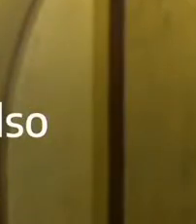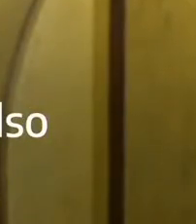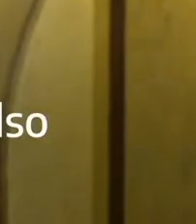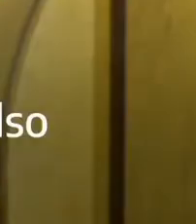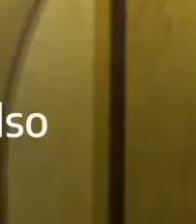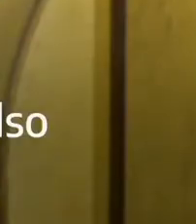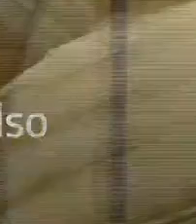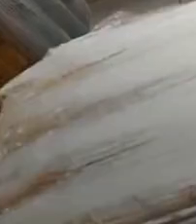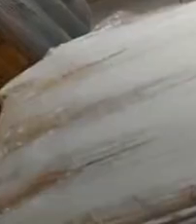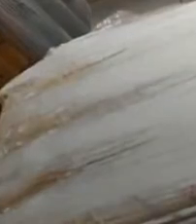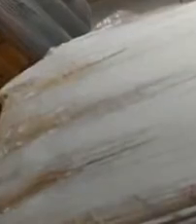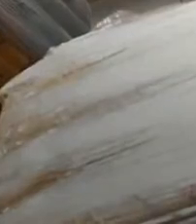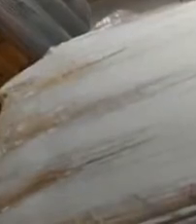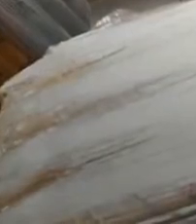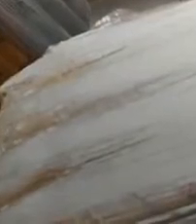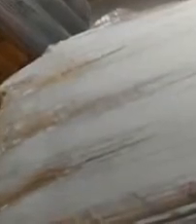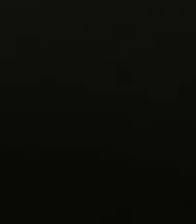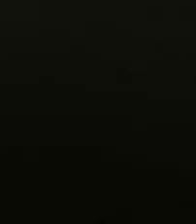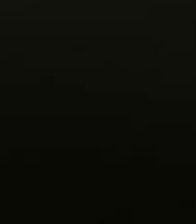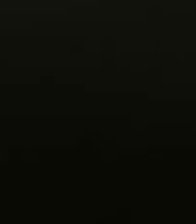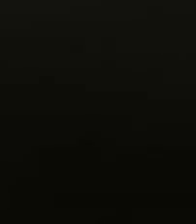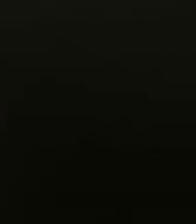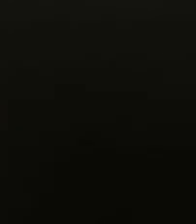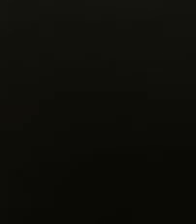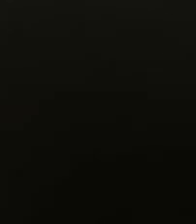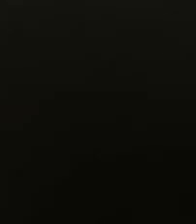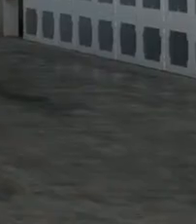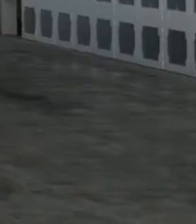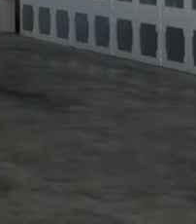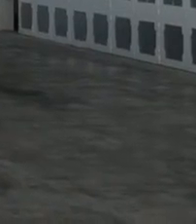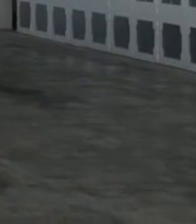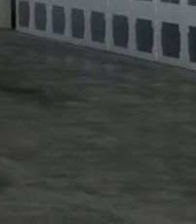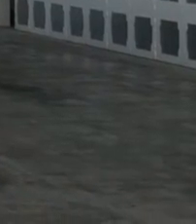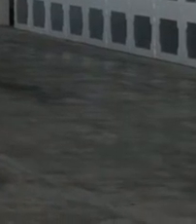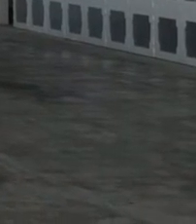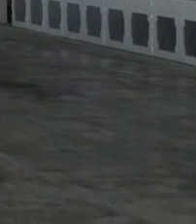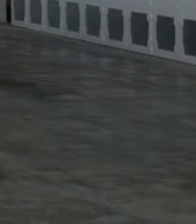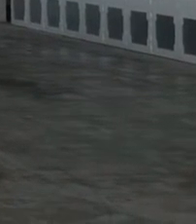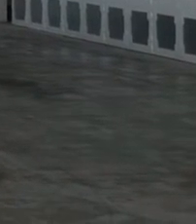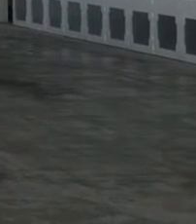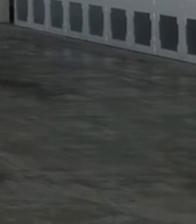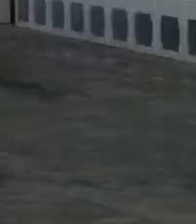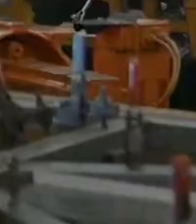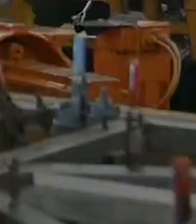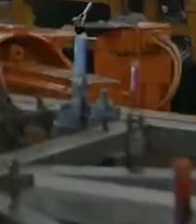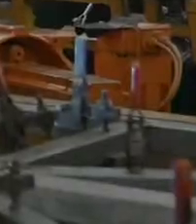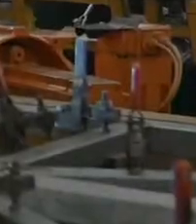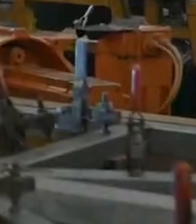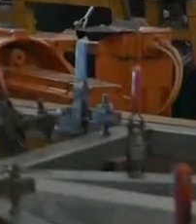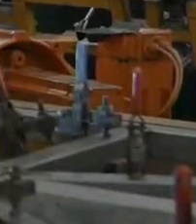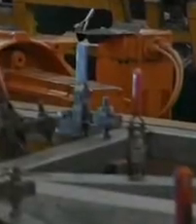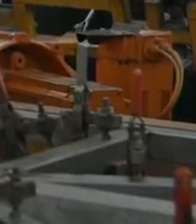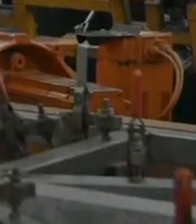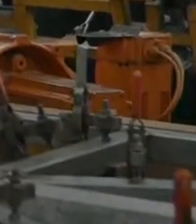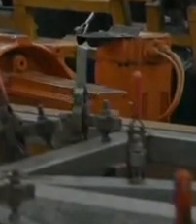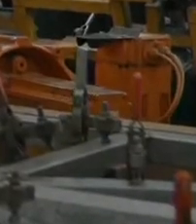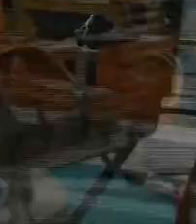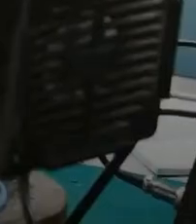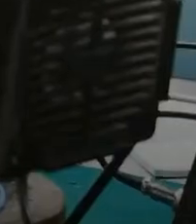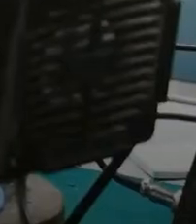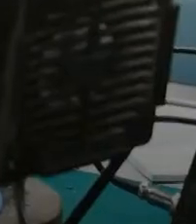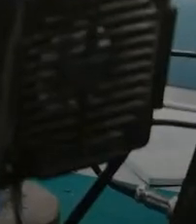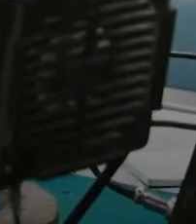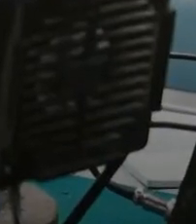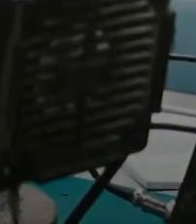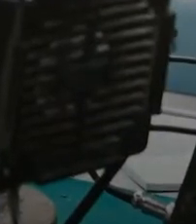industrialización del país, a diversificar la matriz productiva interna, a la promoción de exportaciones, a la modernización tecnológica y